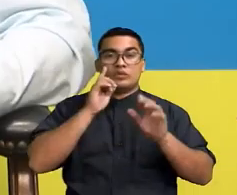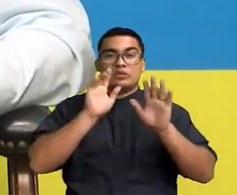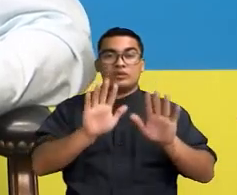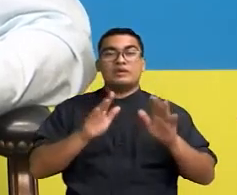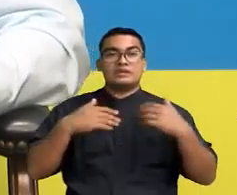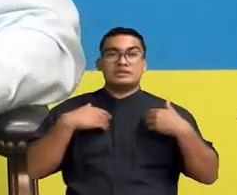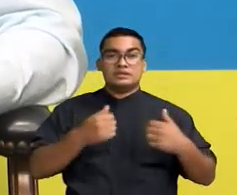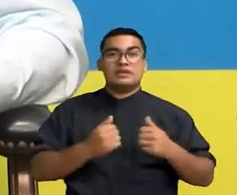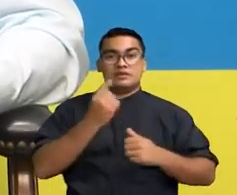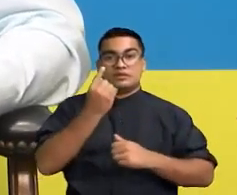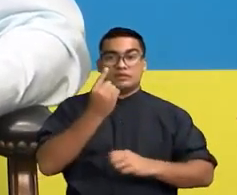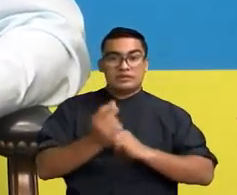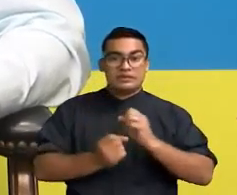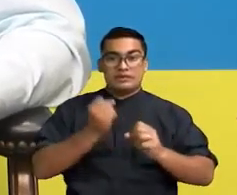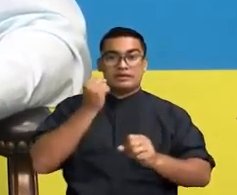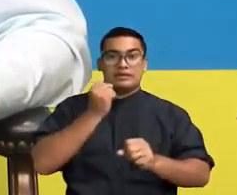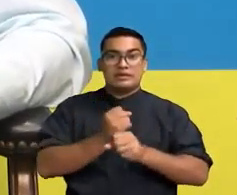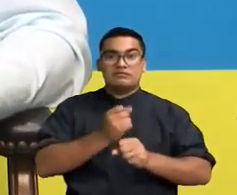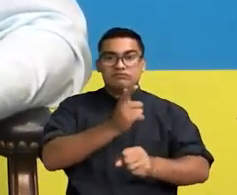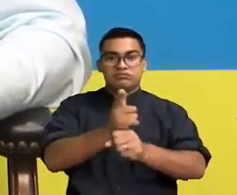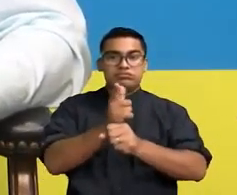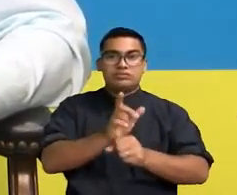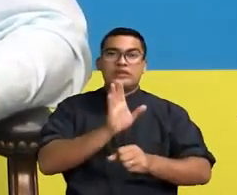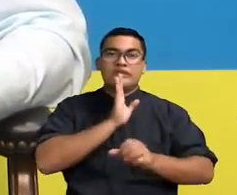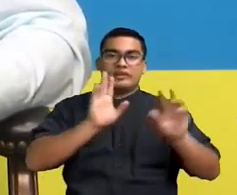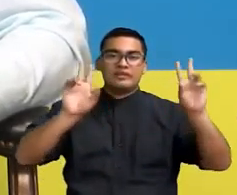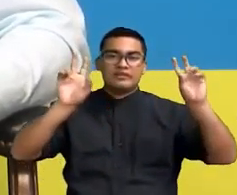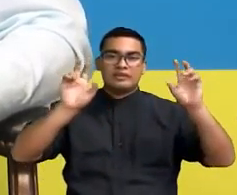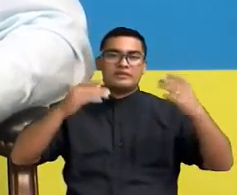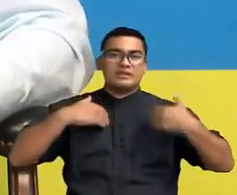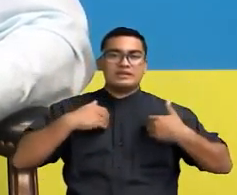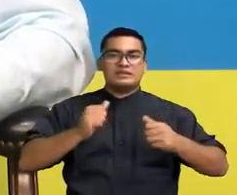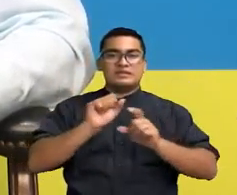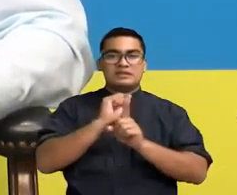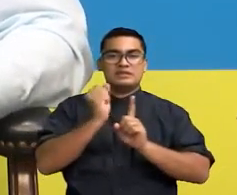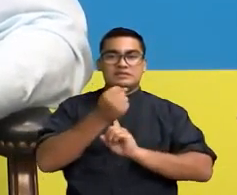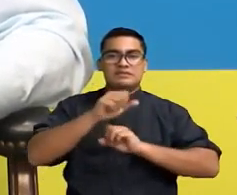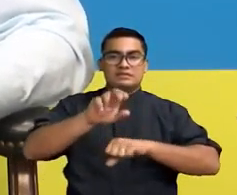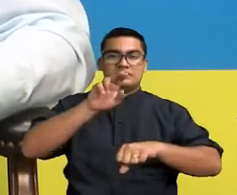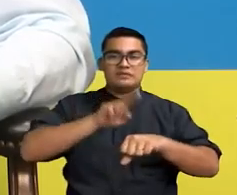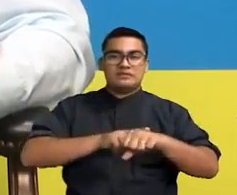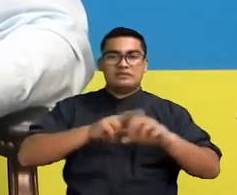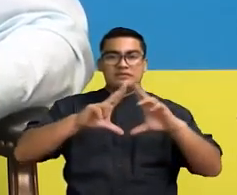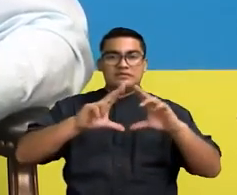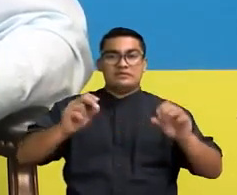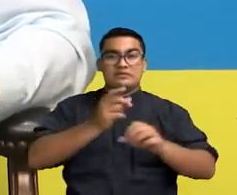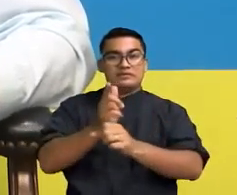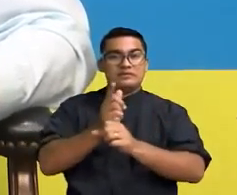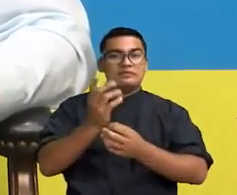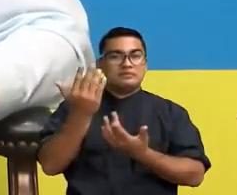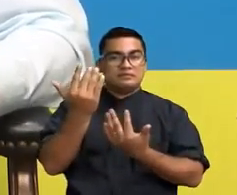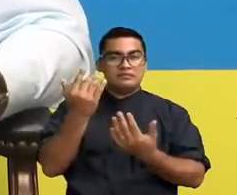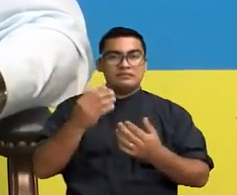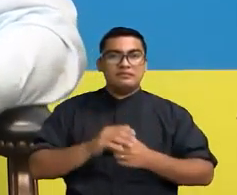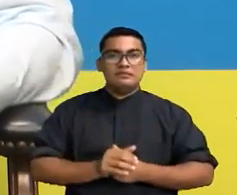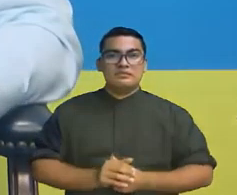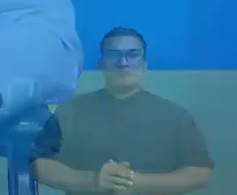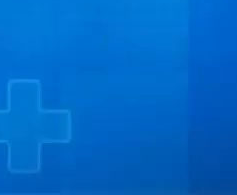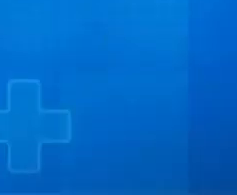estamos cumpliendo un año de estar hablando temas de salud en el canal parlamentario, el canal de la Asamblea Nacional. Ya regresamos, no le cambié de canal.